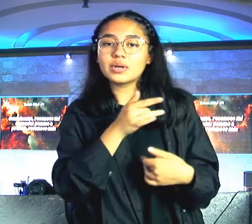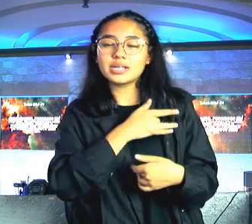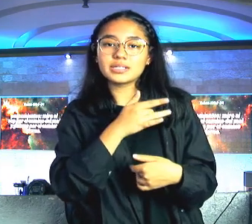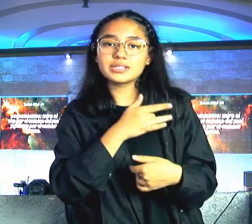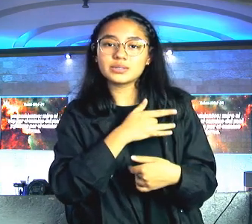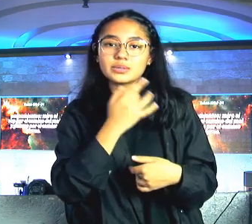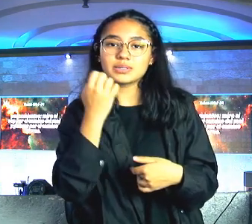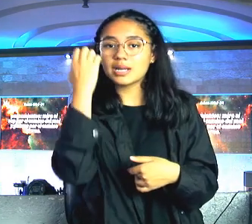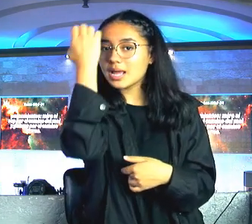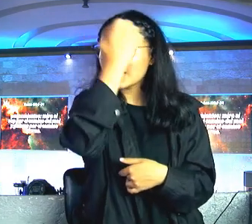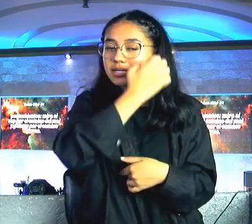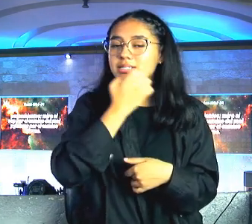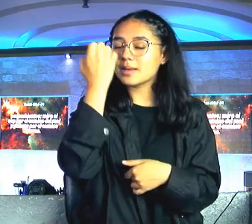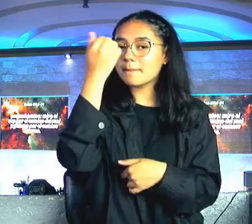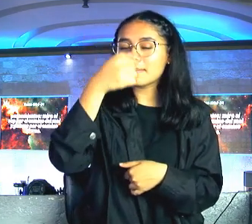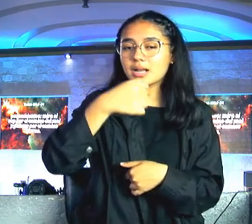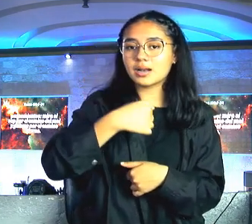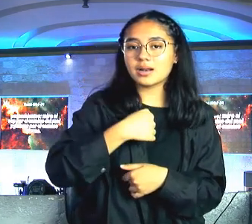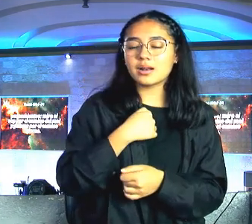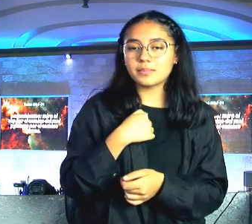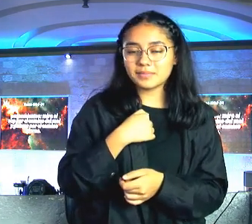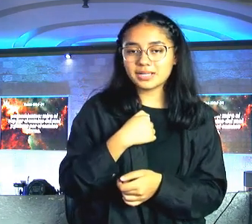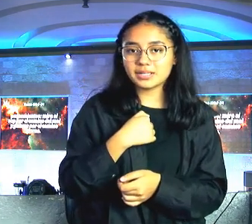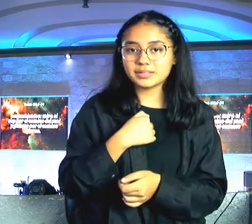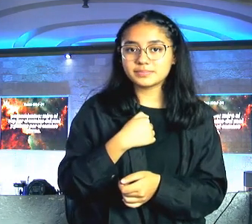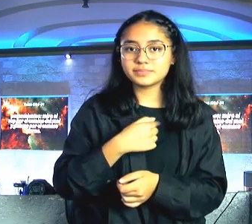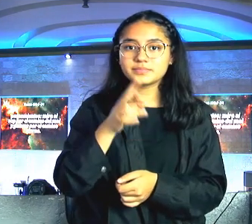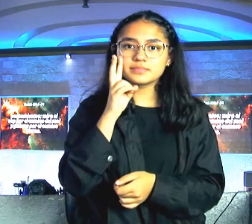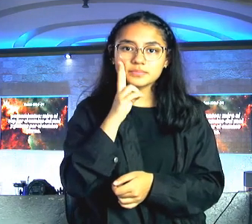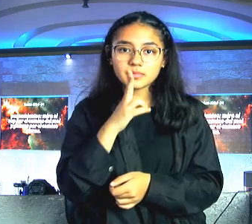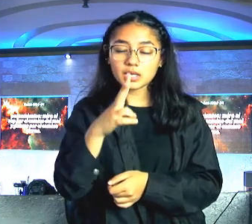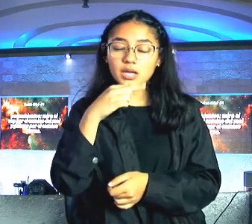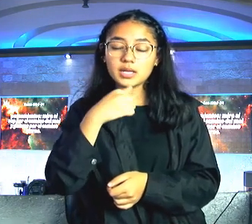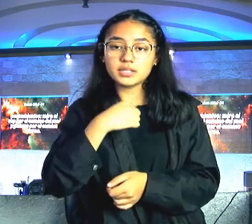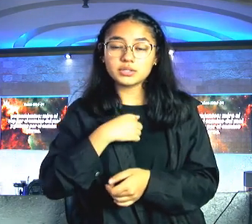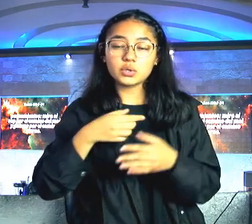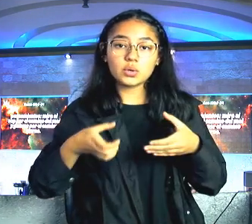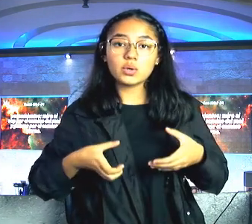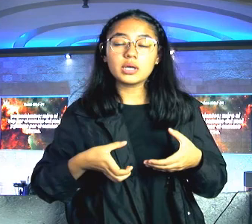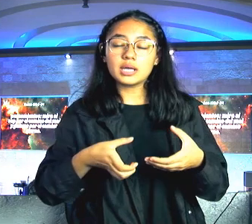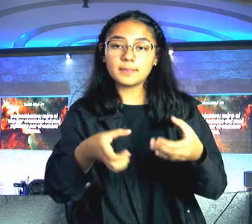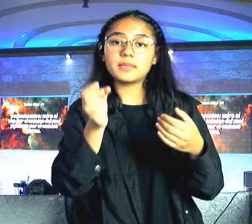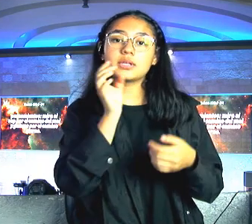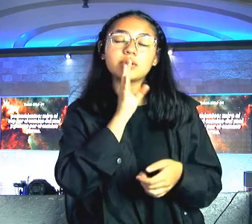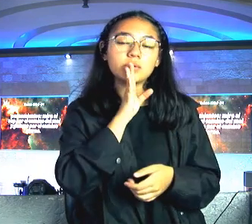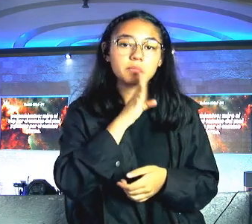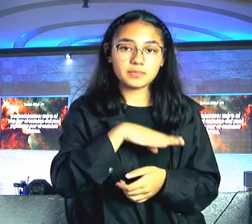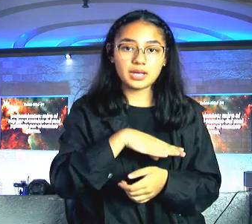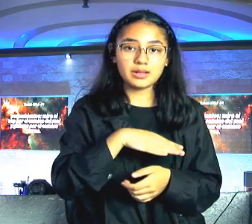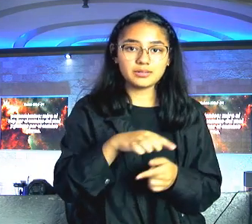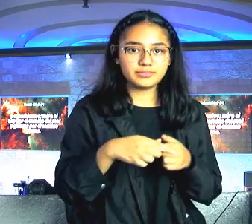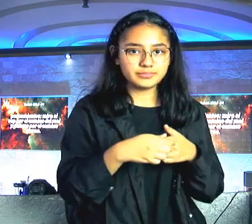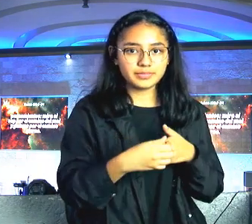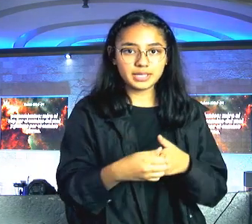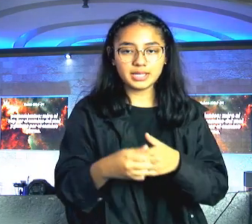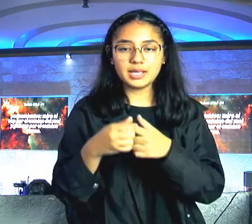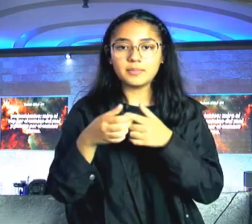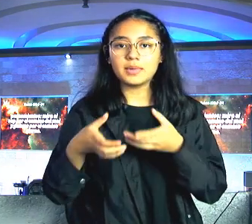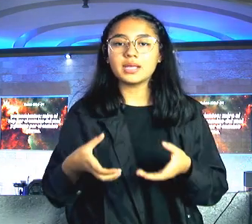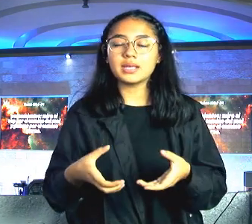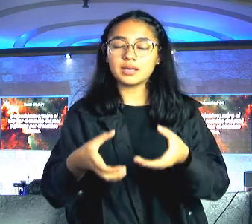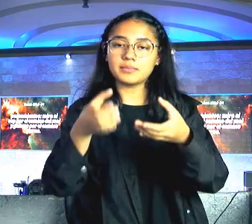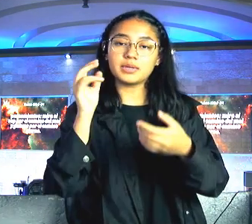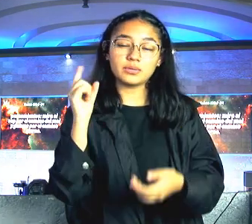mis pensamientos, mira si voy por el camino del mal y guíame por el camino eterno. Esta es una